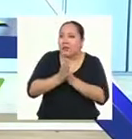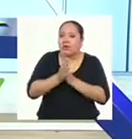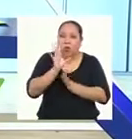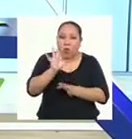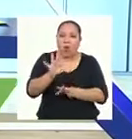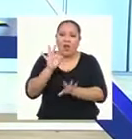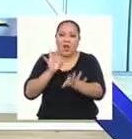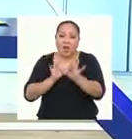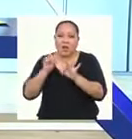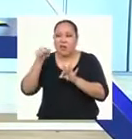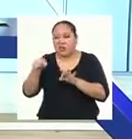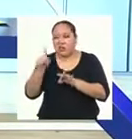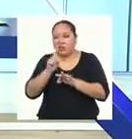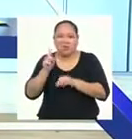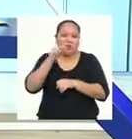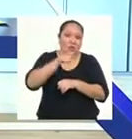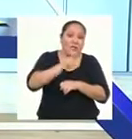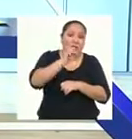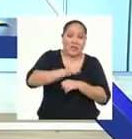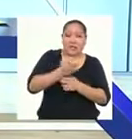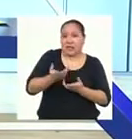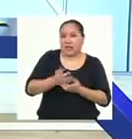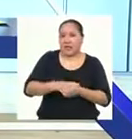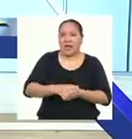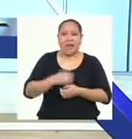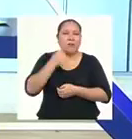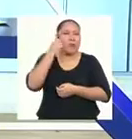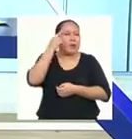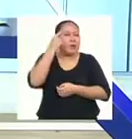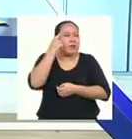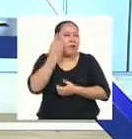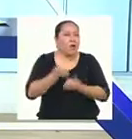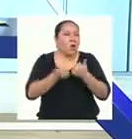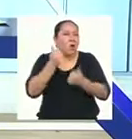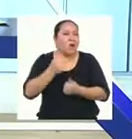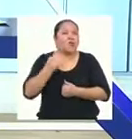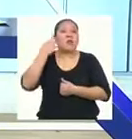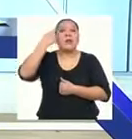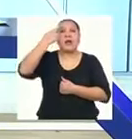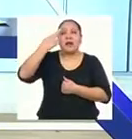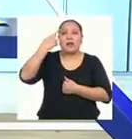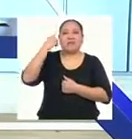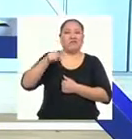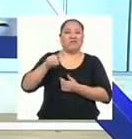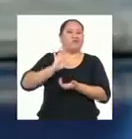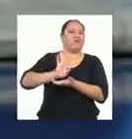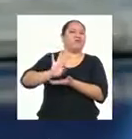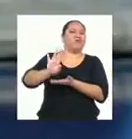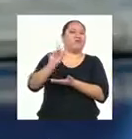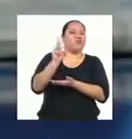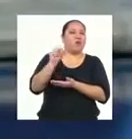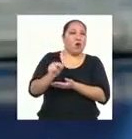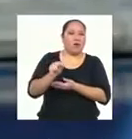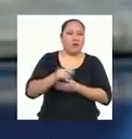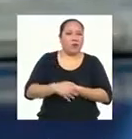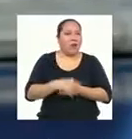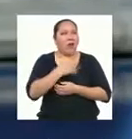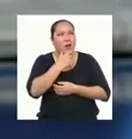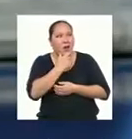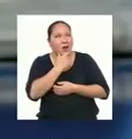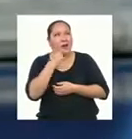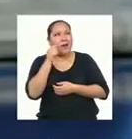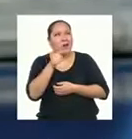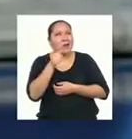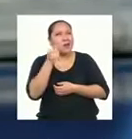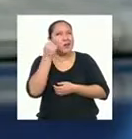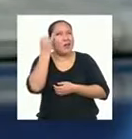algo o no? Analizar bien cuáles son nuestras razones para negarnos a algo. Entonces la clave